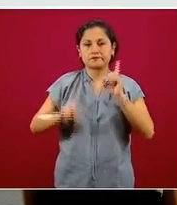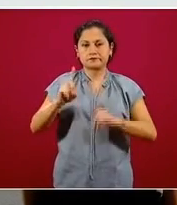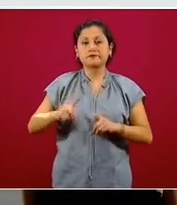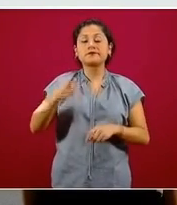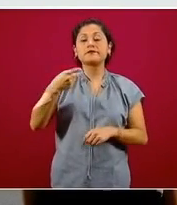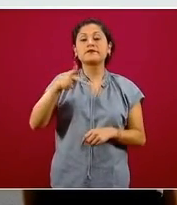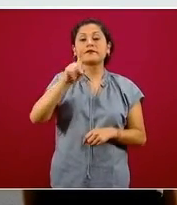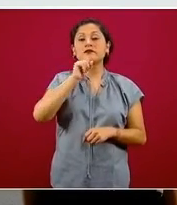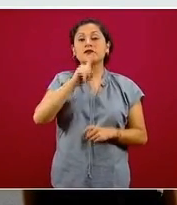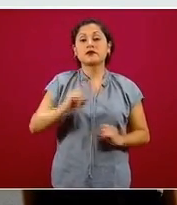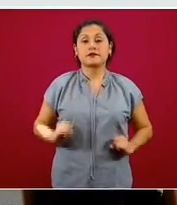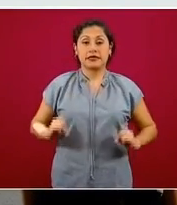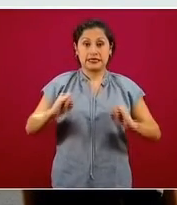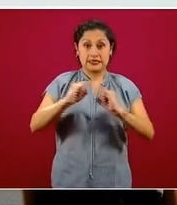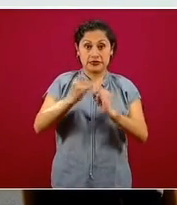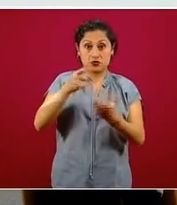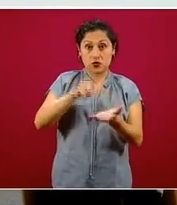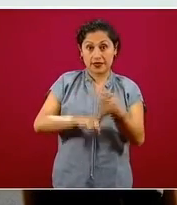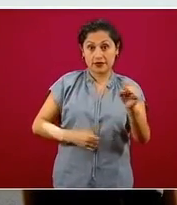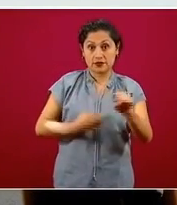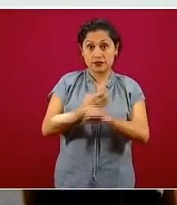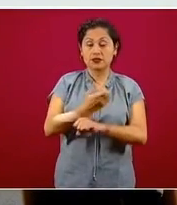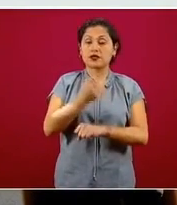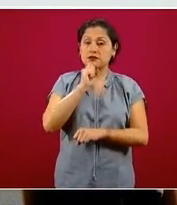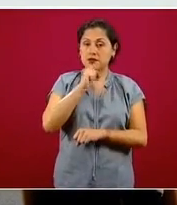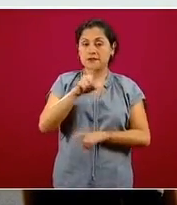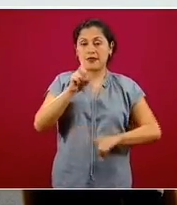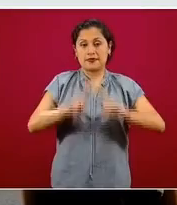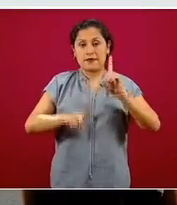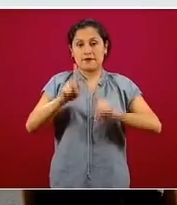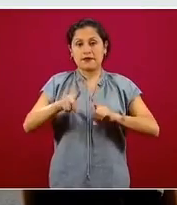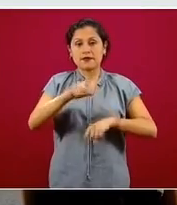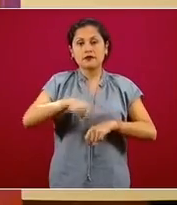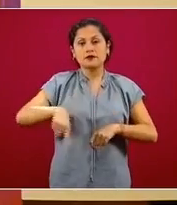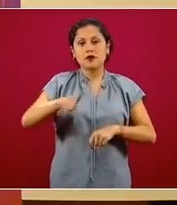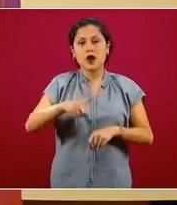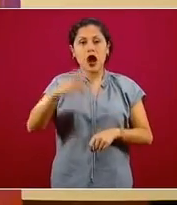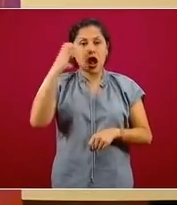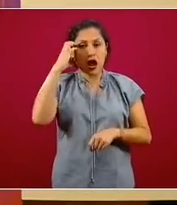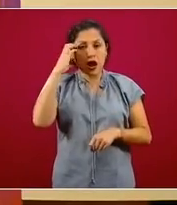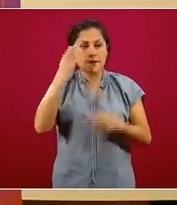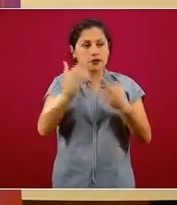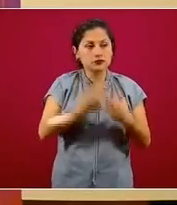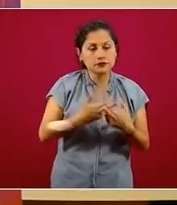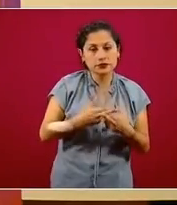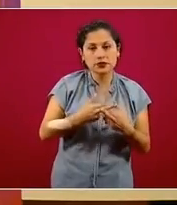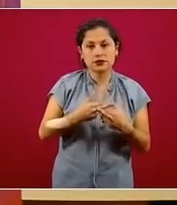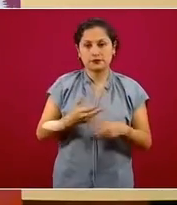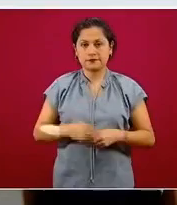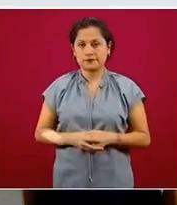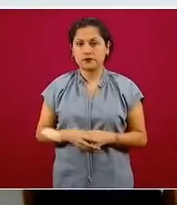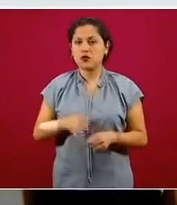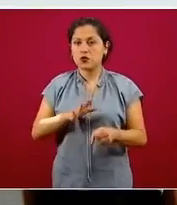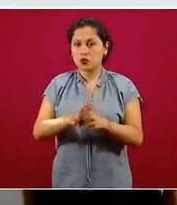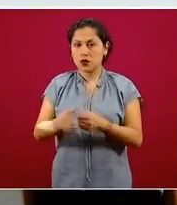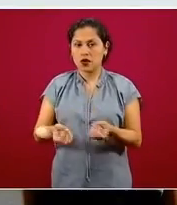cada institución en función de la disponibilidad que tiene cada una de ellas para atender a las personas.